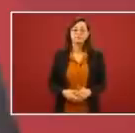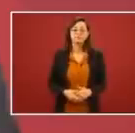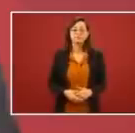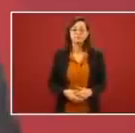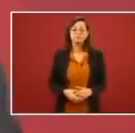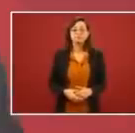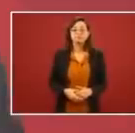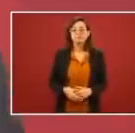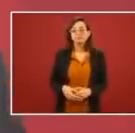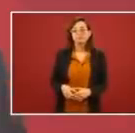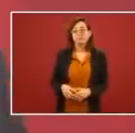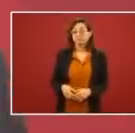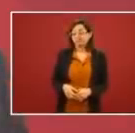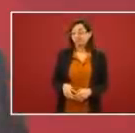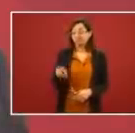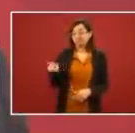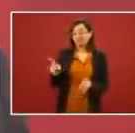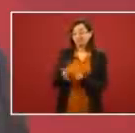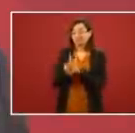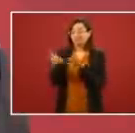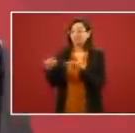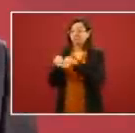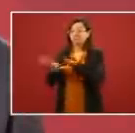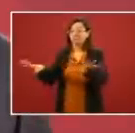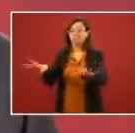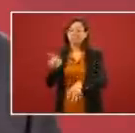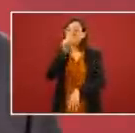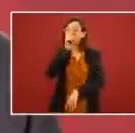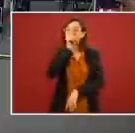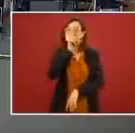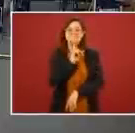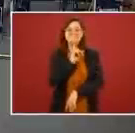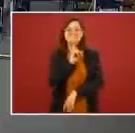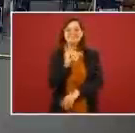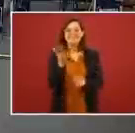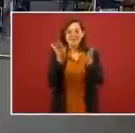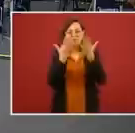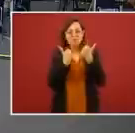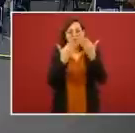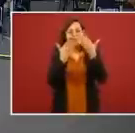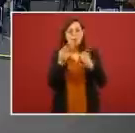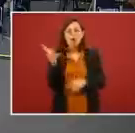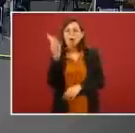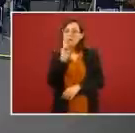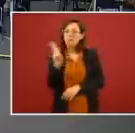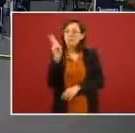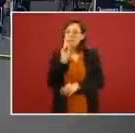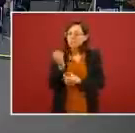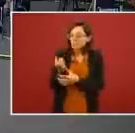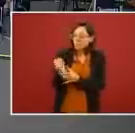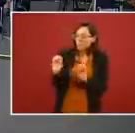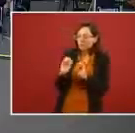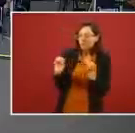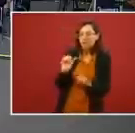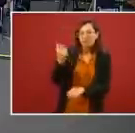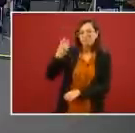Se atrevió a decir eso sin pruebas, una vil calumnia,